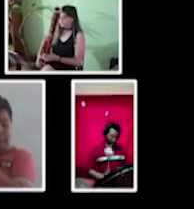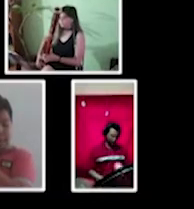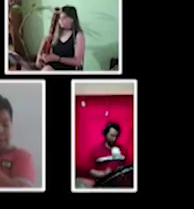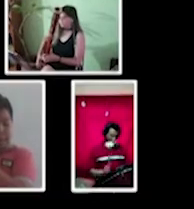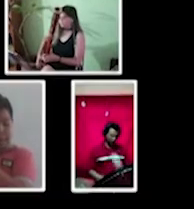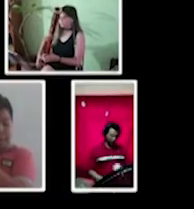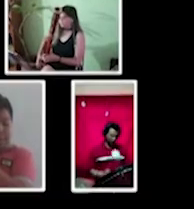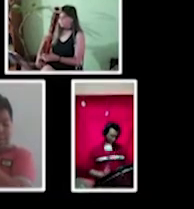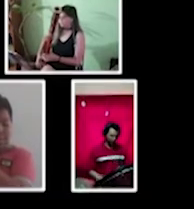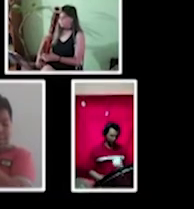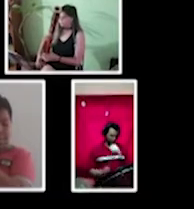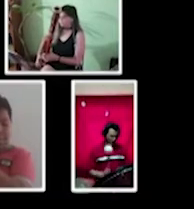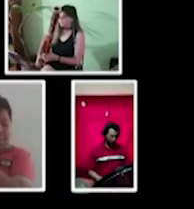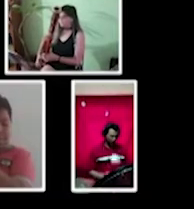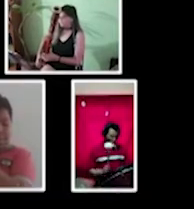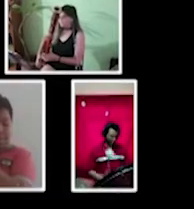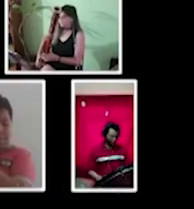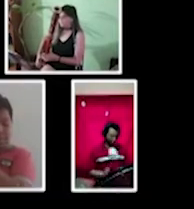a mí